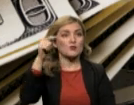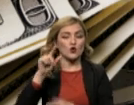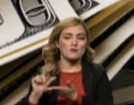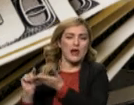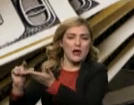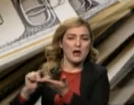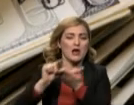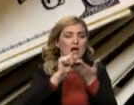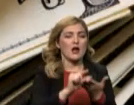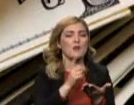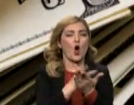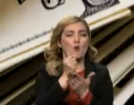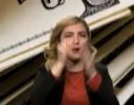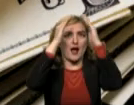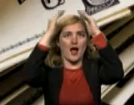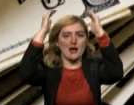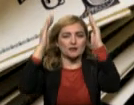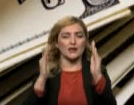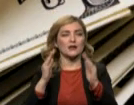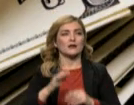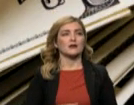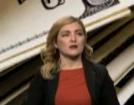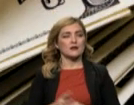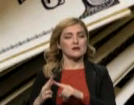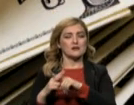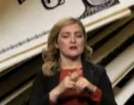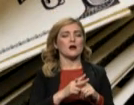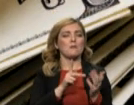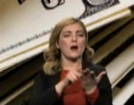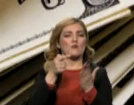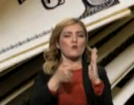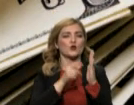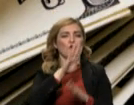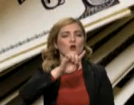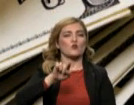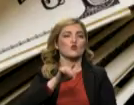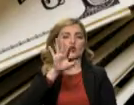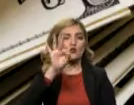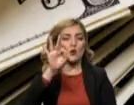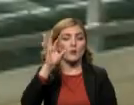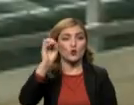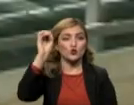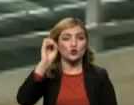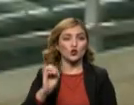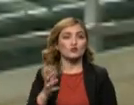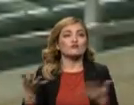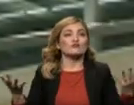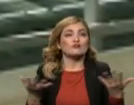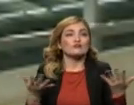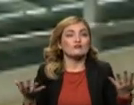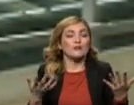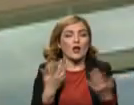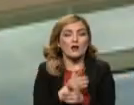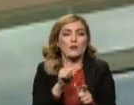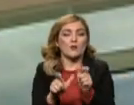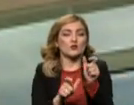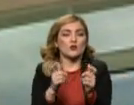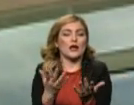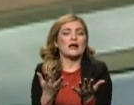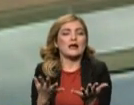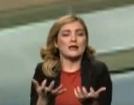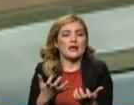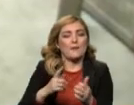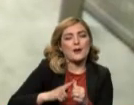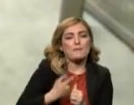créditos hipotecarios. Los préstamos hipotecarios tendrán una tasa preferencial del 4,99% y están disponibles para quienes adquieran su